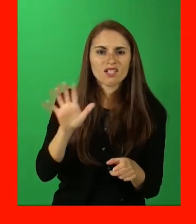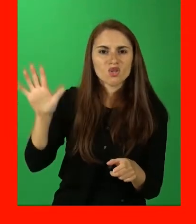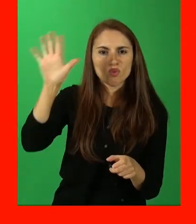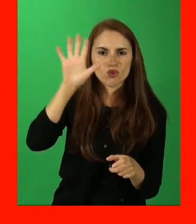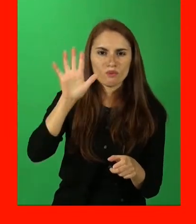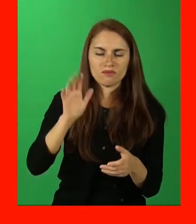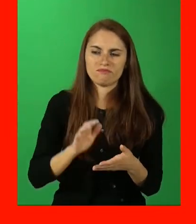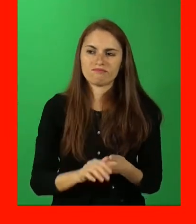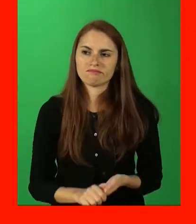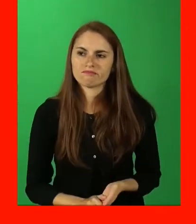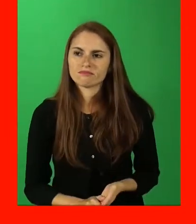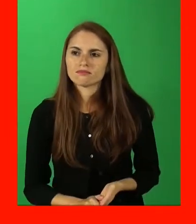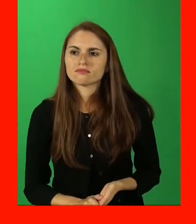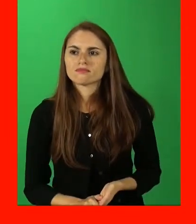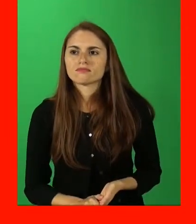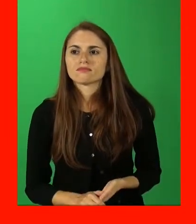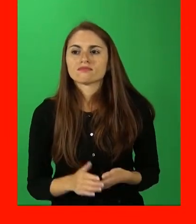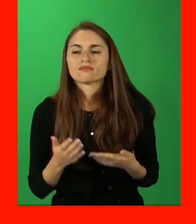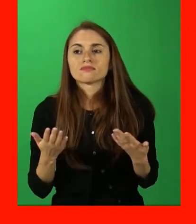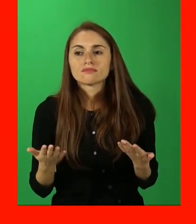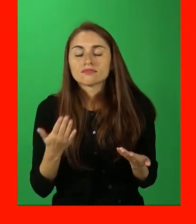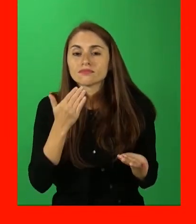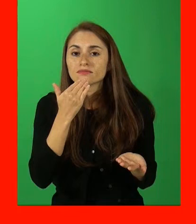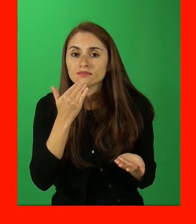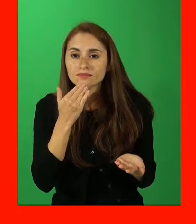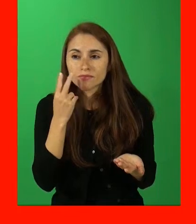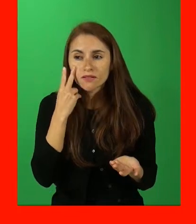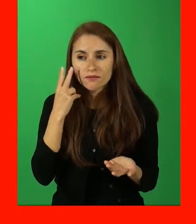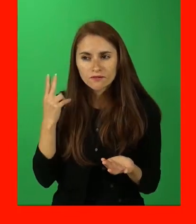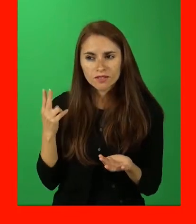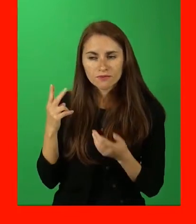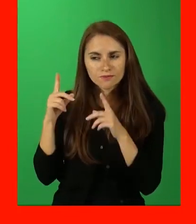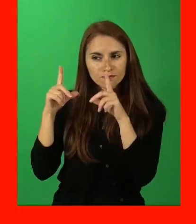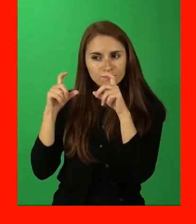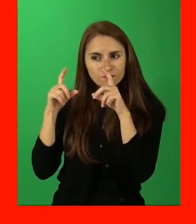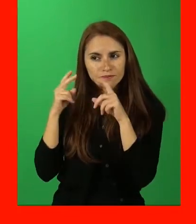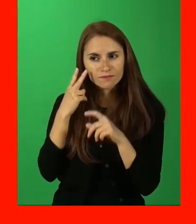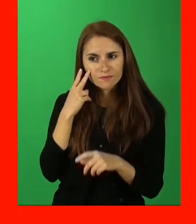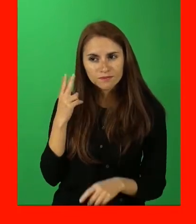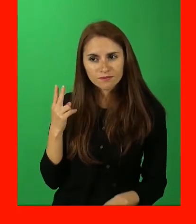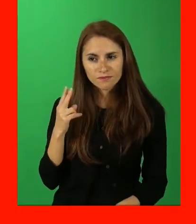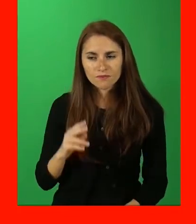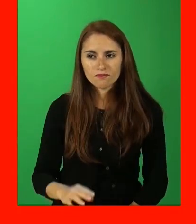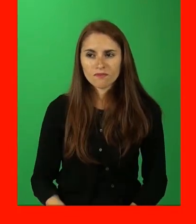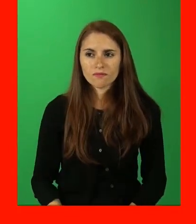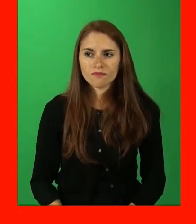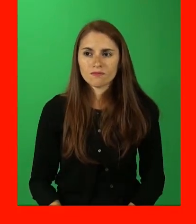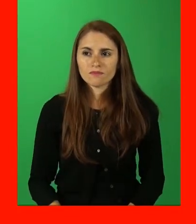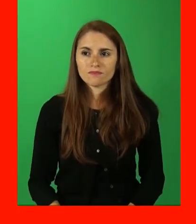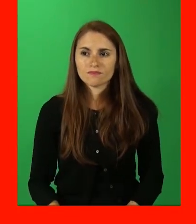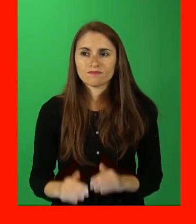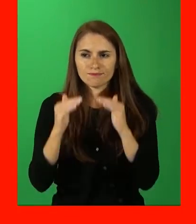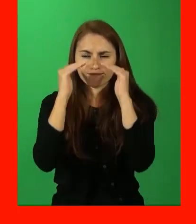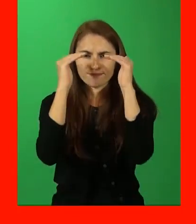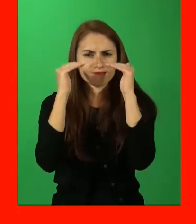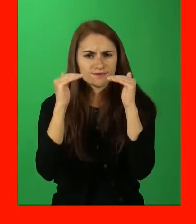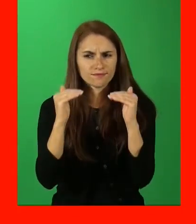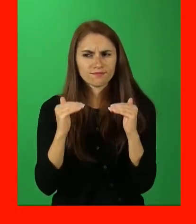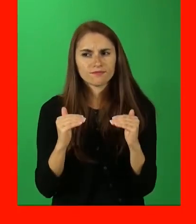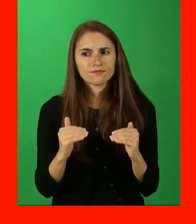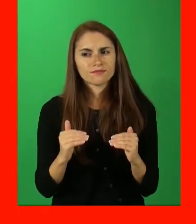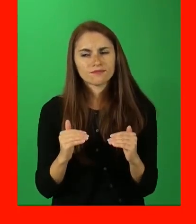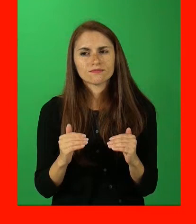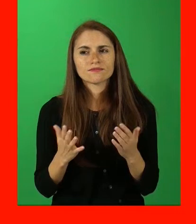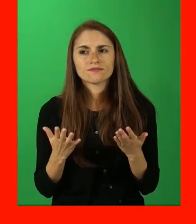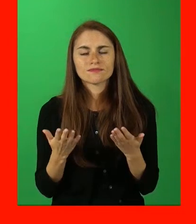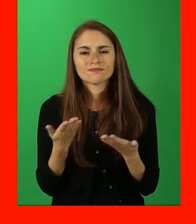acaso. Pero también, como pueden ver acá, y si la cámara después puede mostrarlo en detalle,